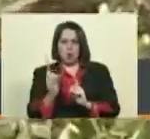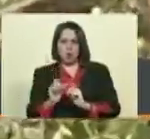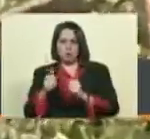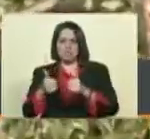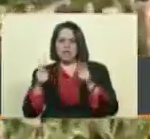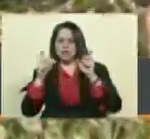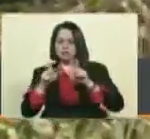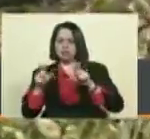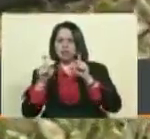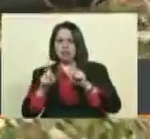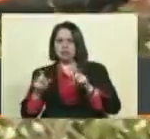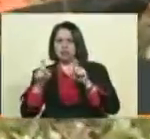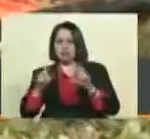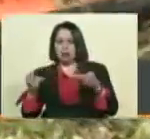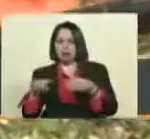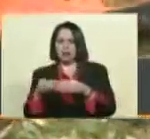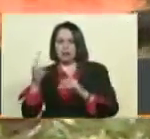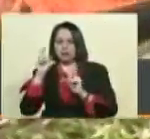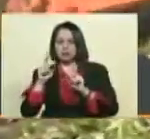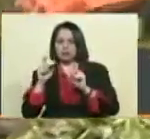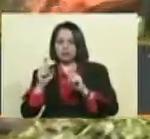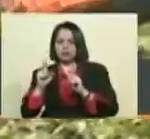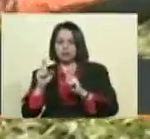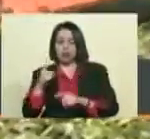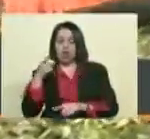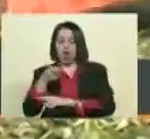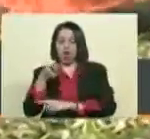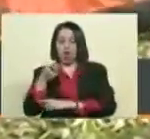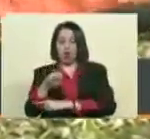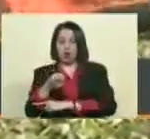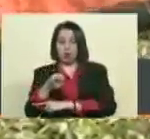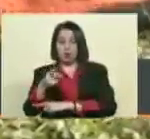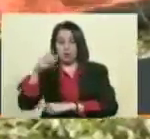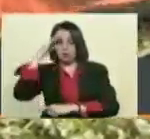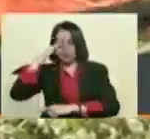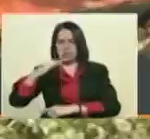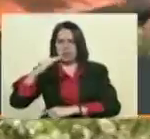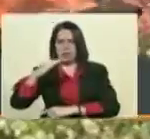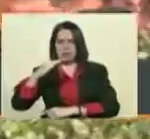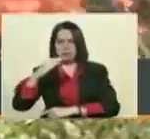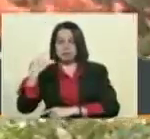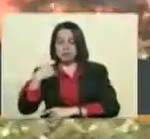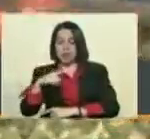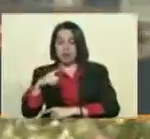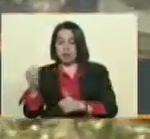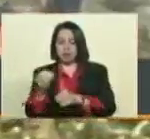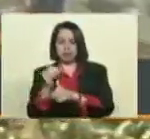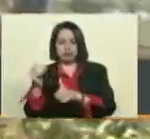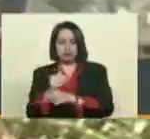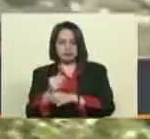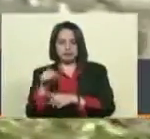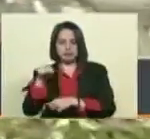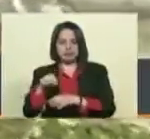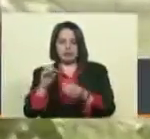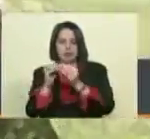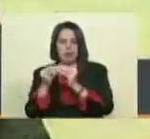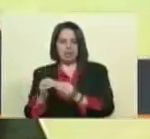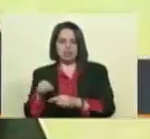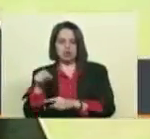instrucción, ya que por órdenes de nuestro almirante en jefe, teníamos que considerar dentro de la